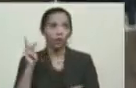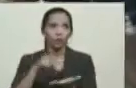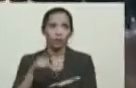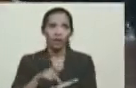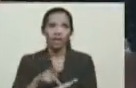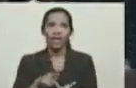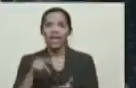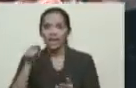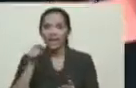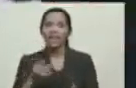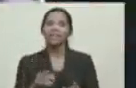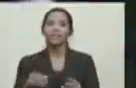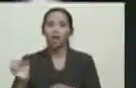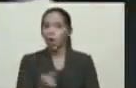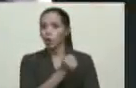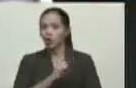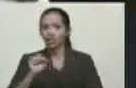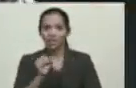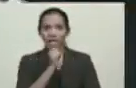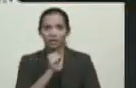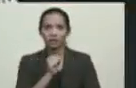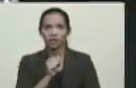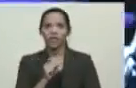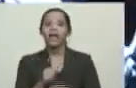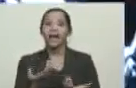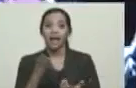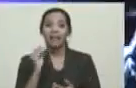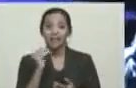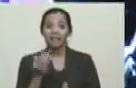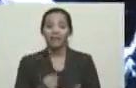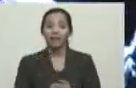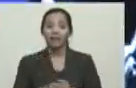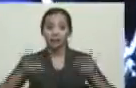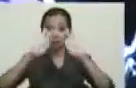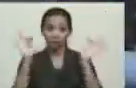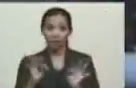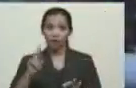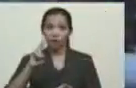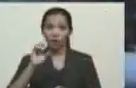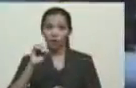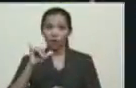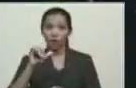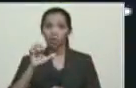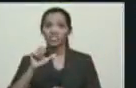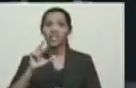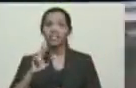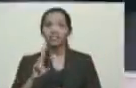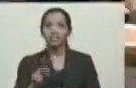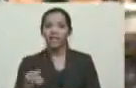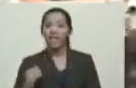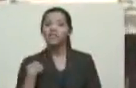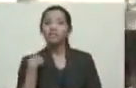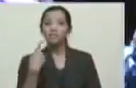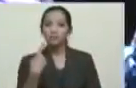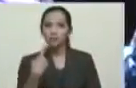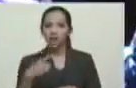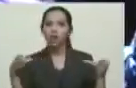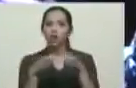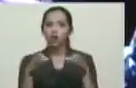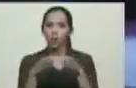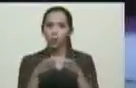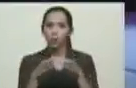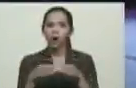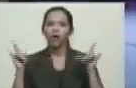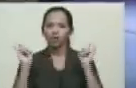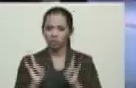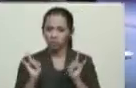ese concierto, hay que hablar de la figura de Roger Waters, el pionero del grupo Pink Floyd,